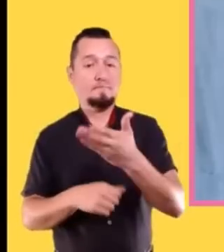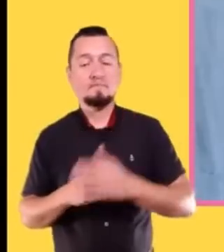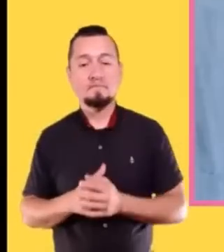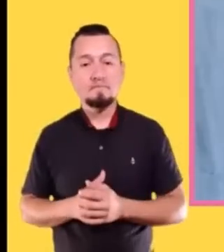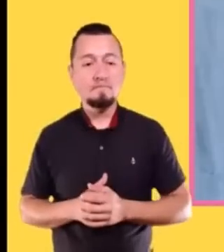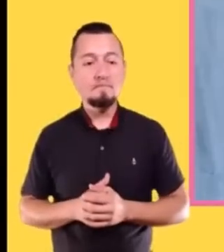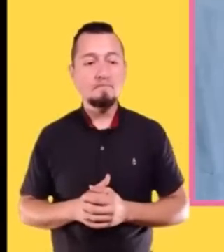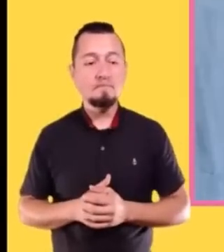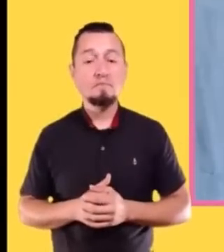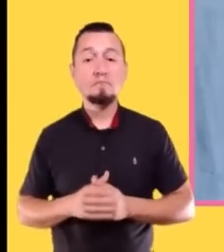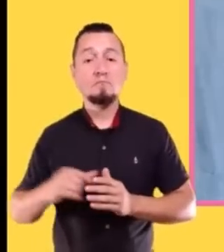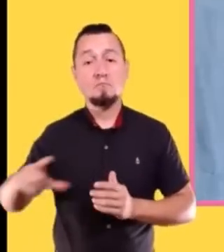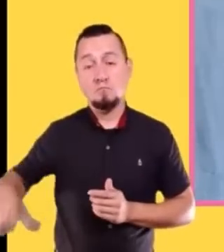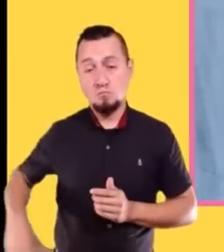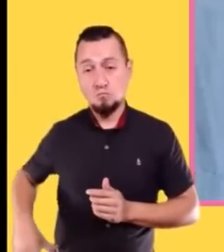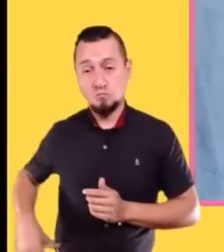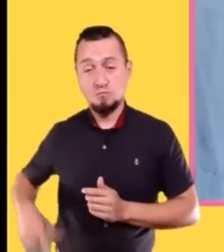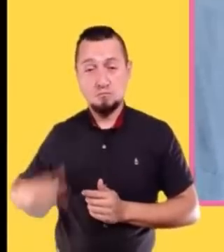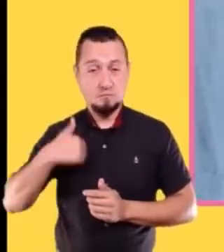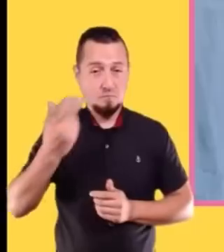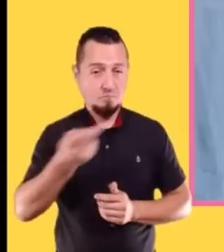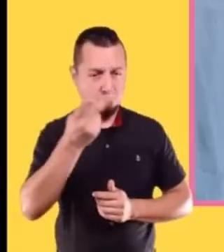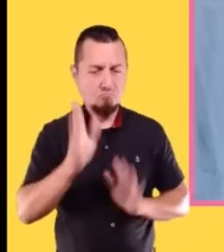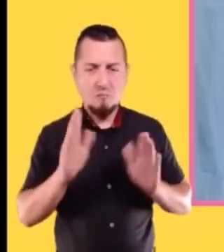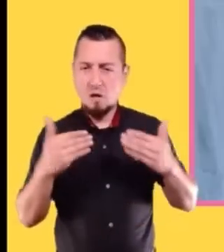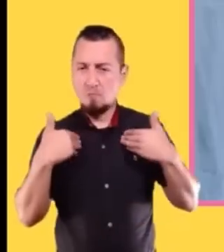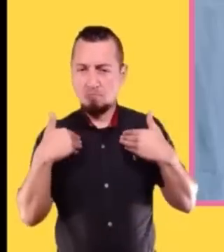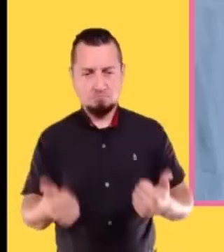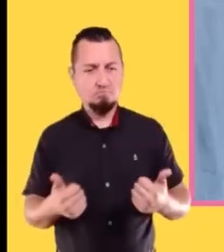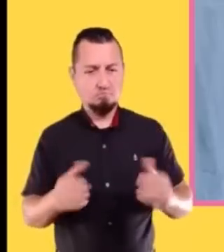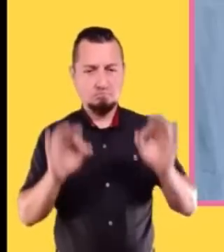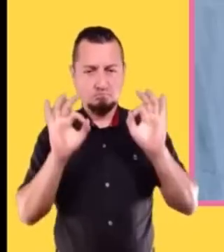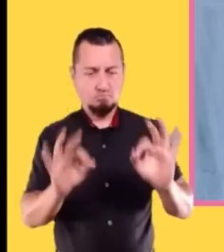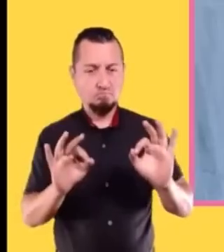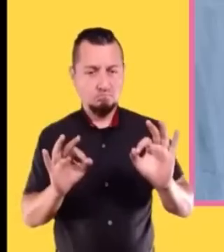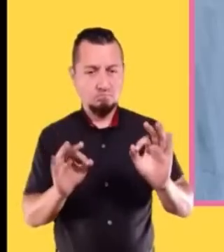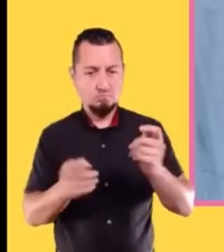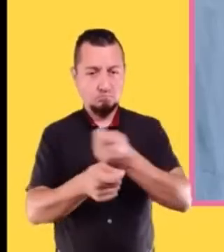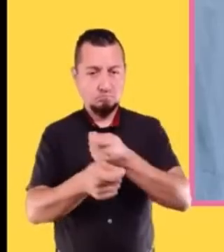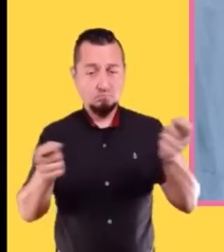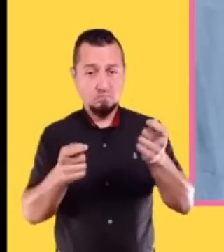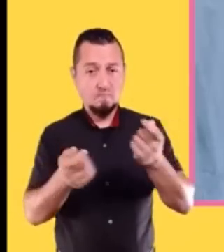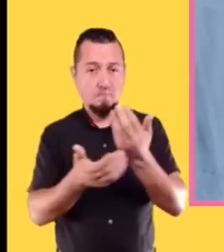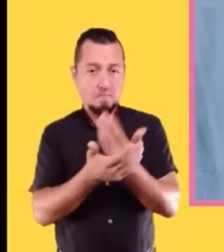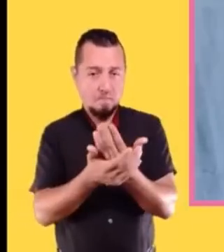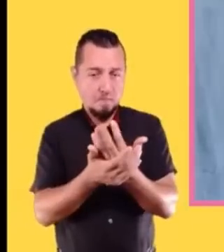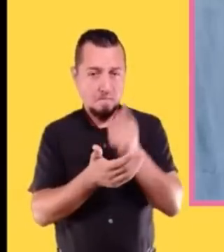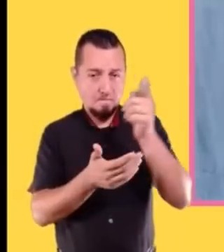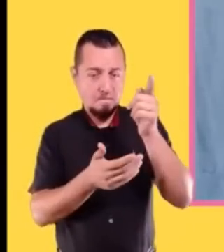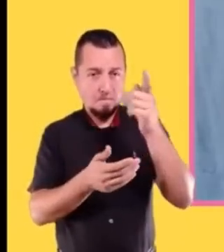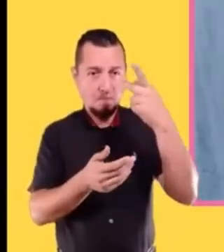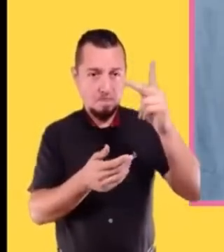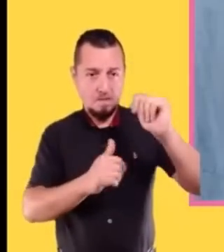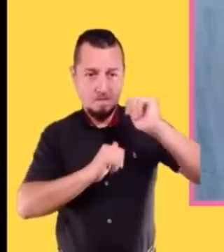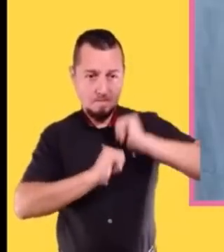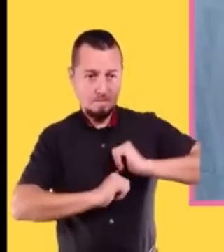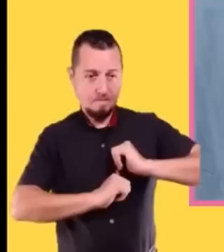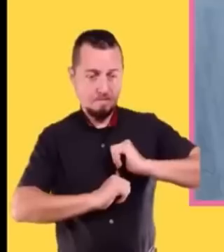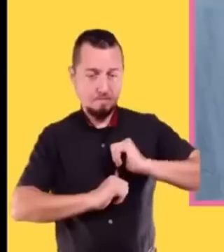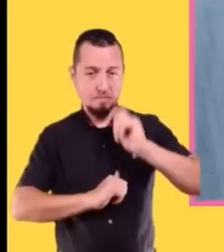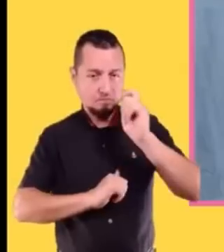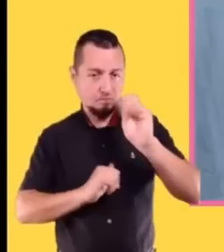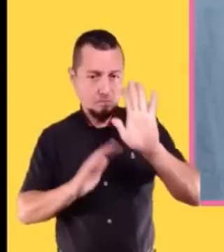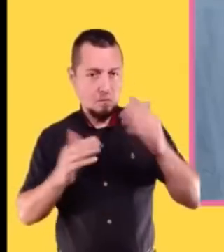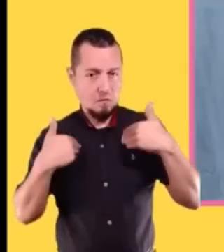Gobernador, preguntarle, me queda claro la parte donde usted decía que la distribución de los libros estaba detenida por un proceso judicial. Me queda claro también el